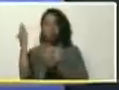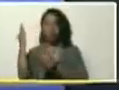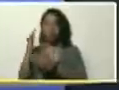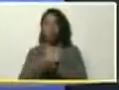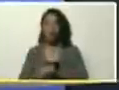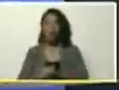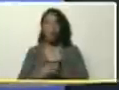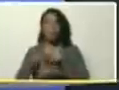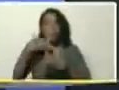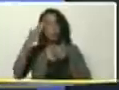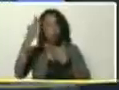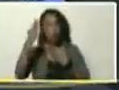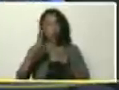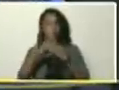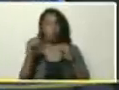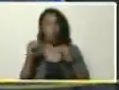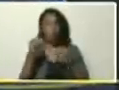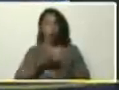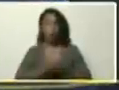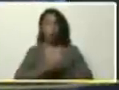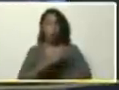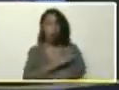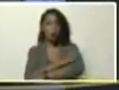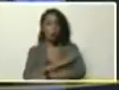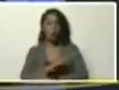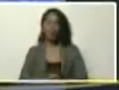Mis saludos a todos.